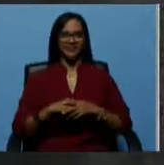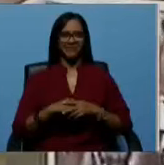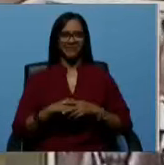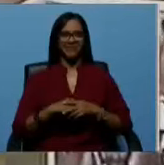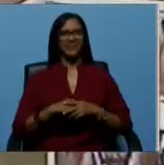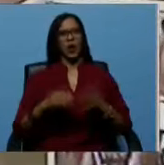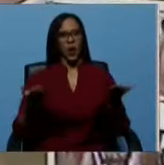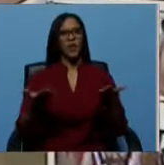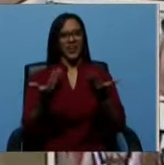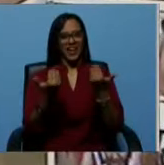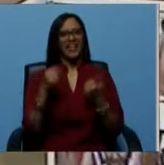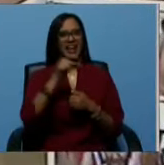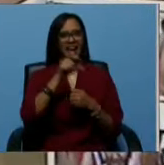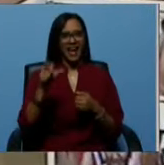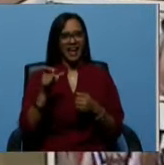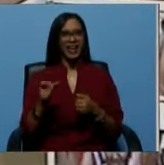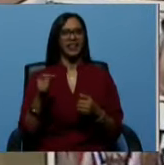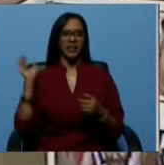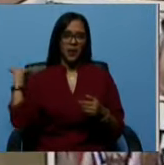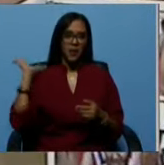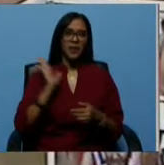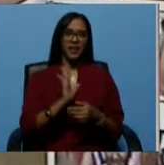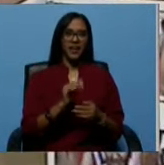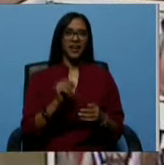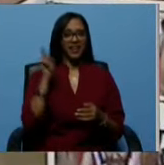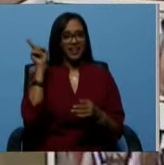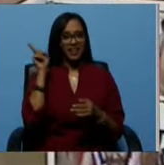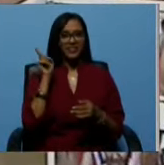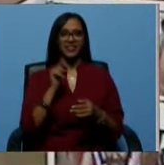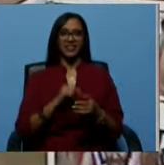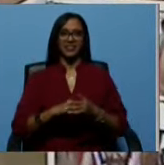No, vale, viene la gente de allá, del, ¿cómo se llama esto?